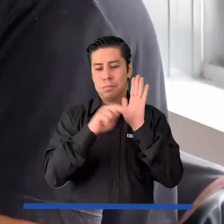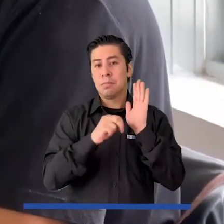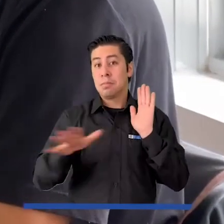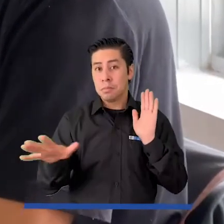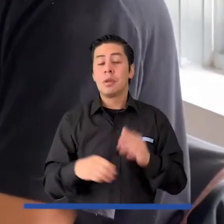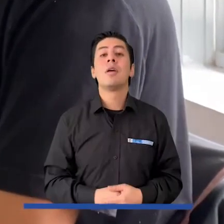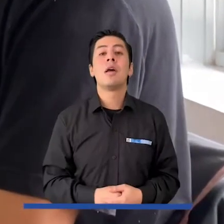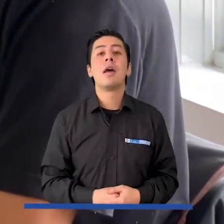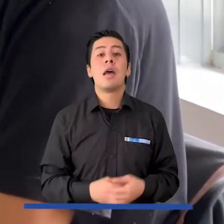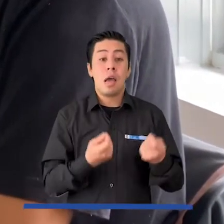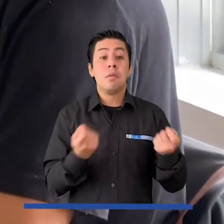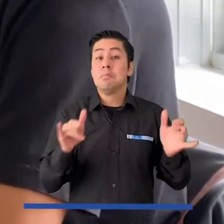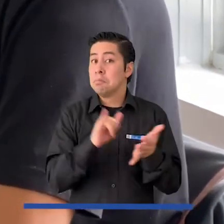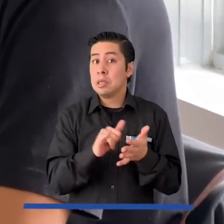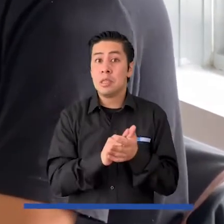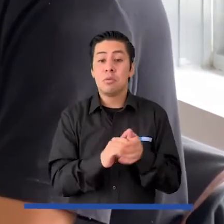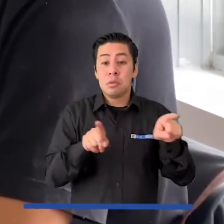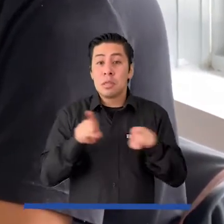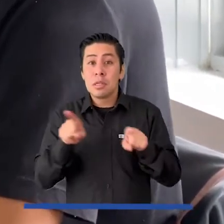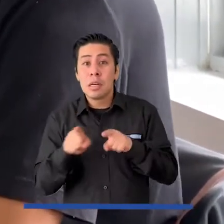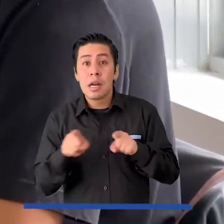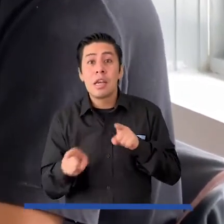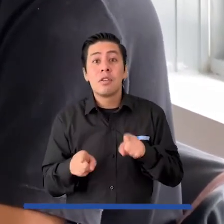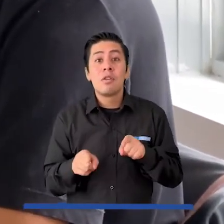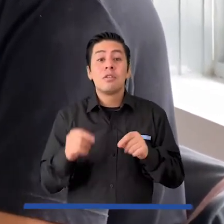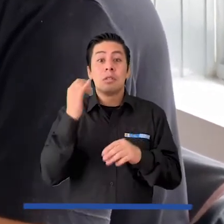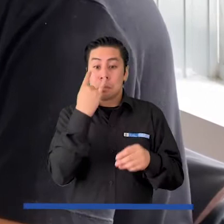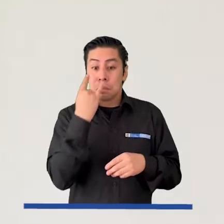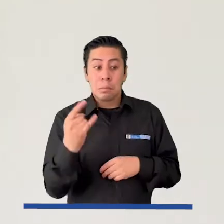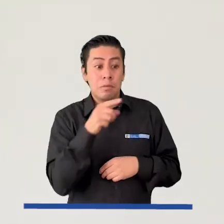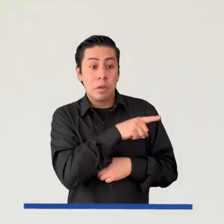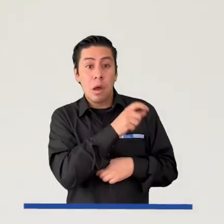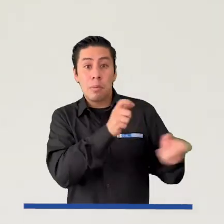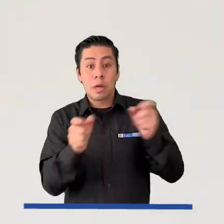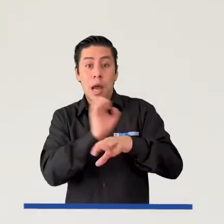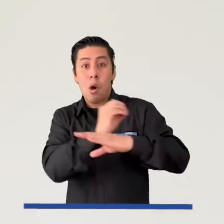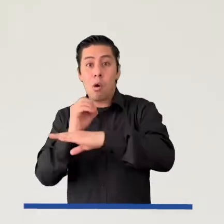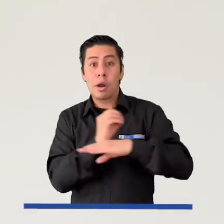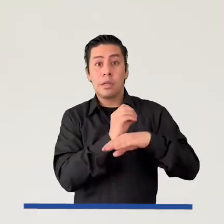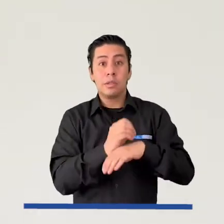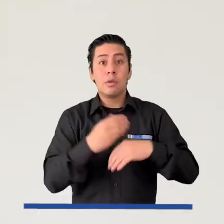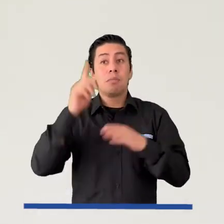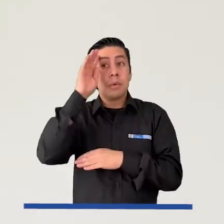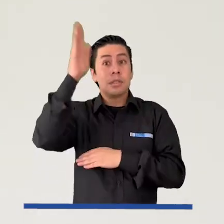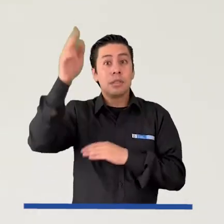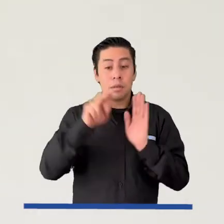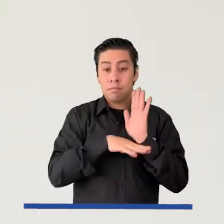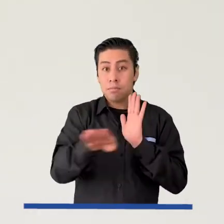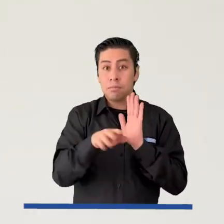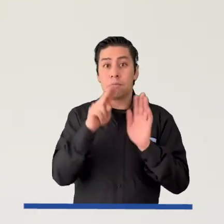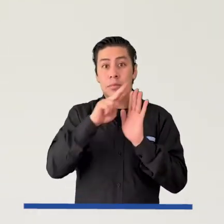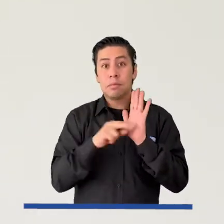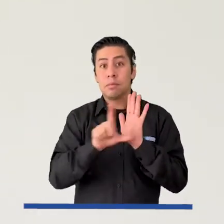armado. De igual manera, se analizaron por parte de los líderes de víctimas los avances de la implementación de la Ley 1448, así como los